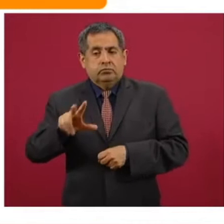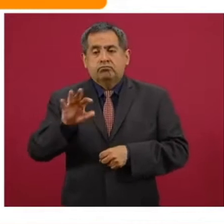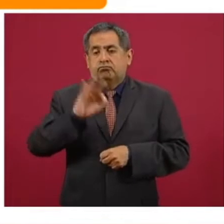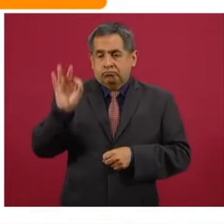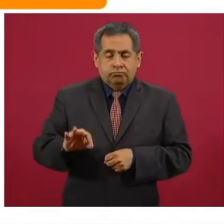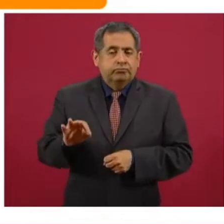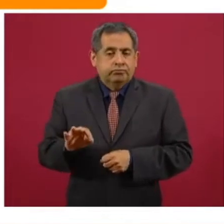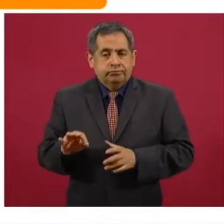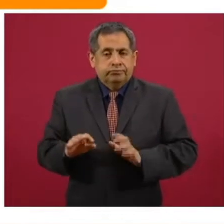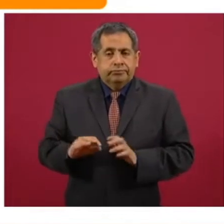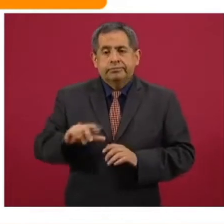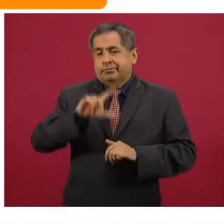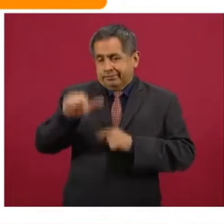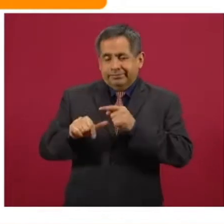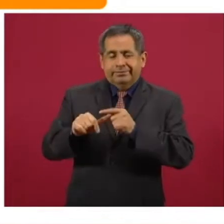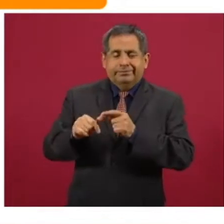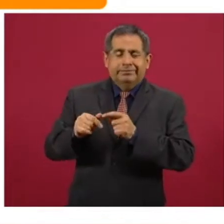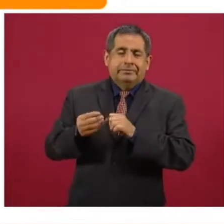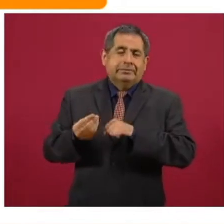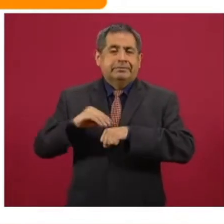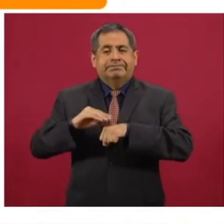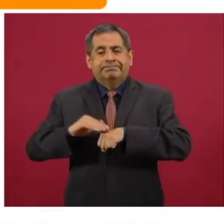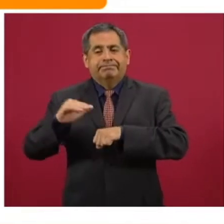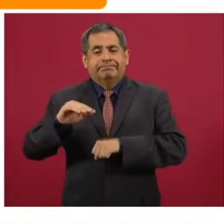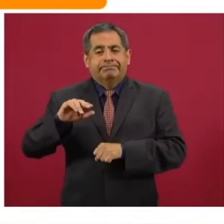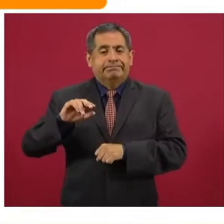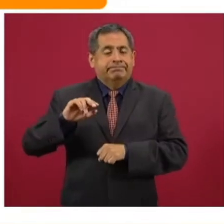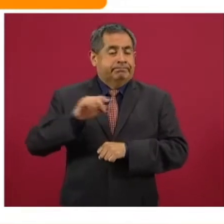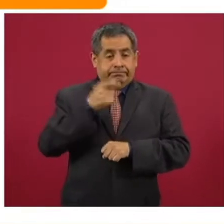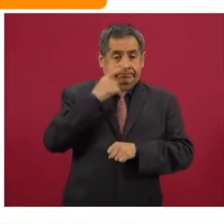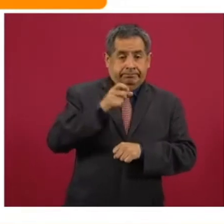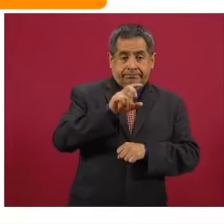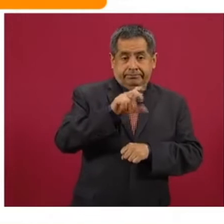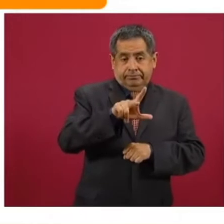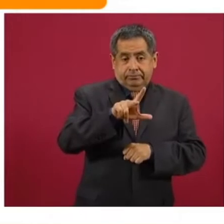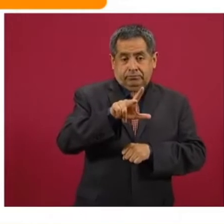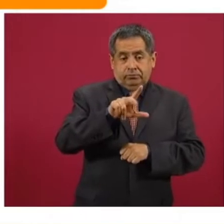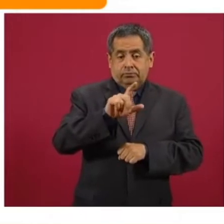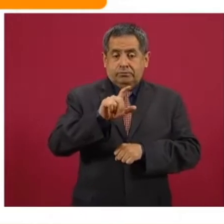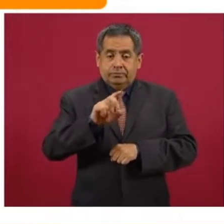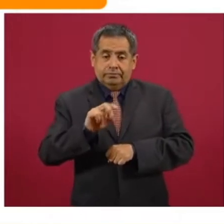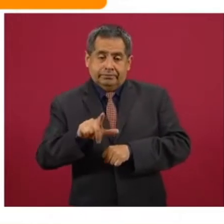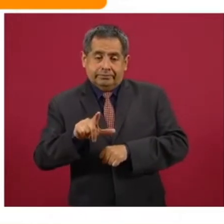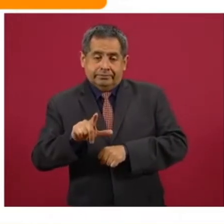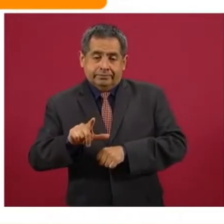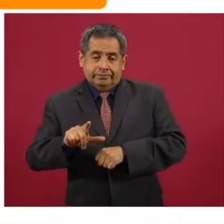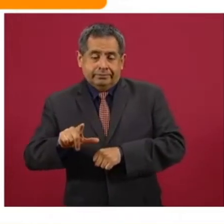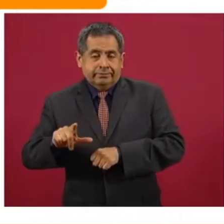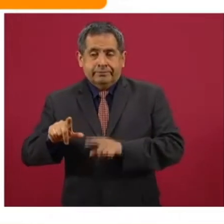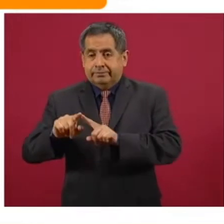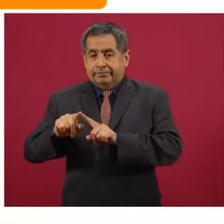38%, posteriormente a 37%, y de la semana 39 a la